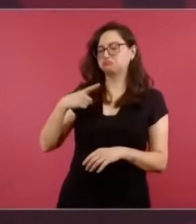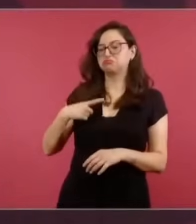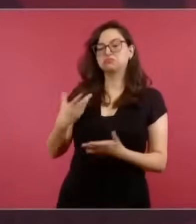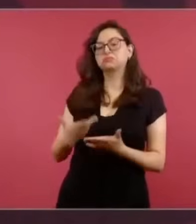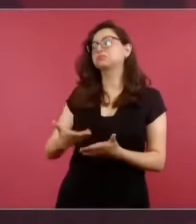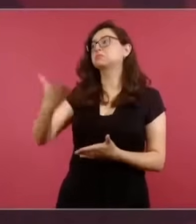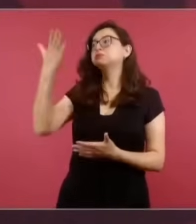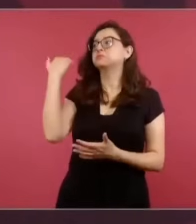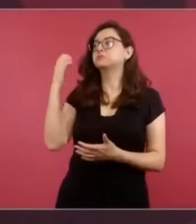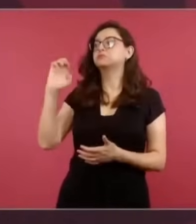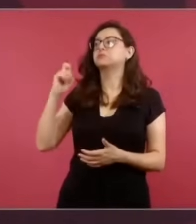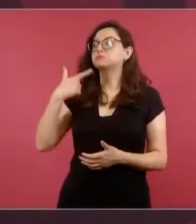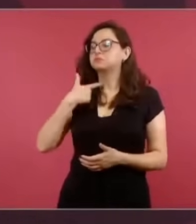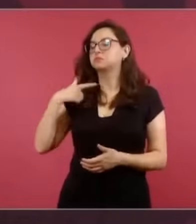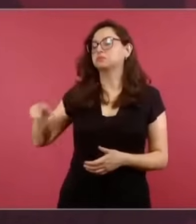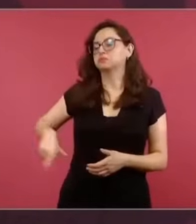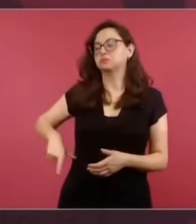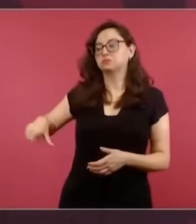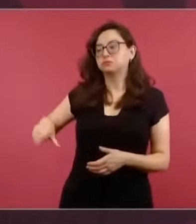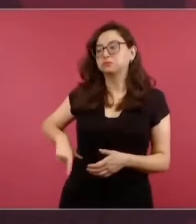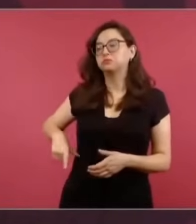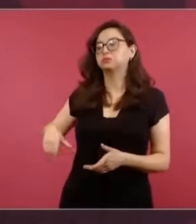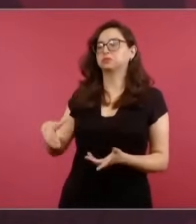gobiernos anteriores.